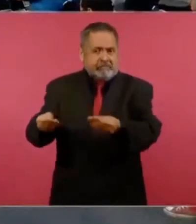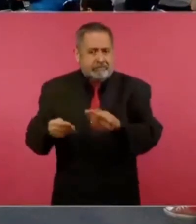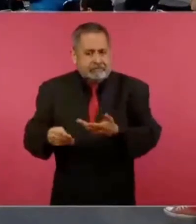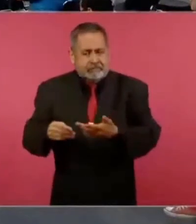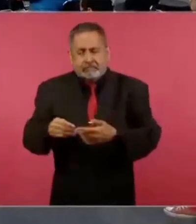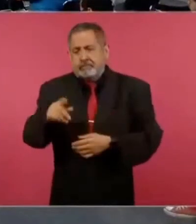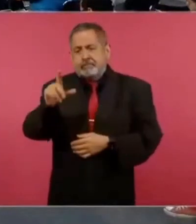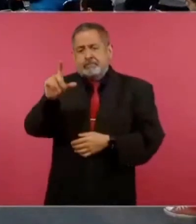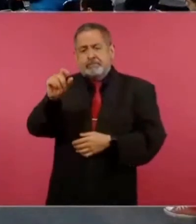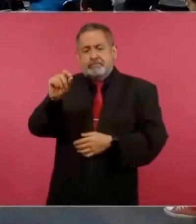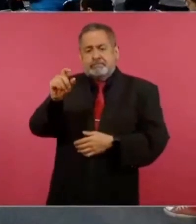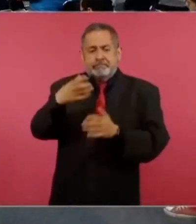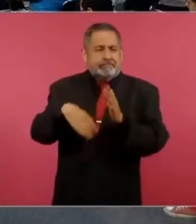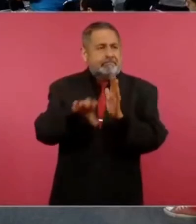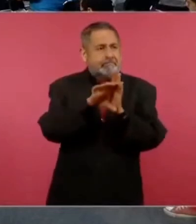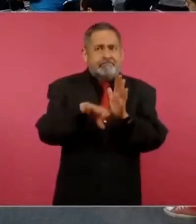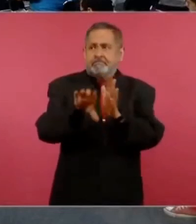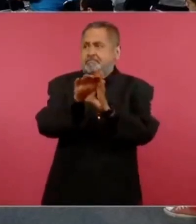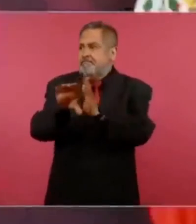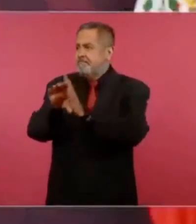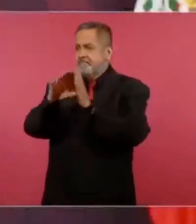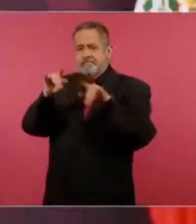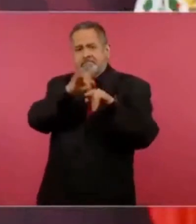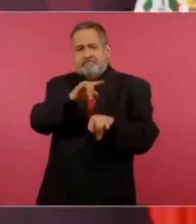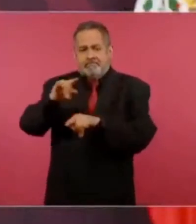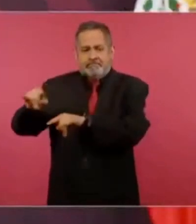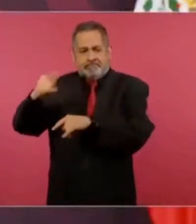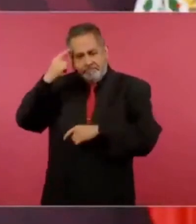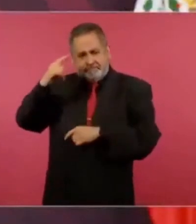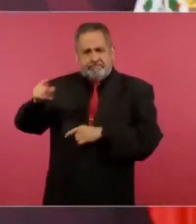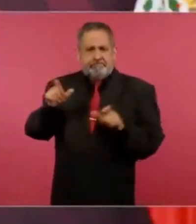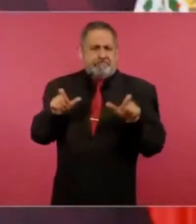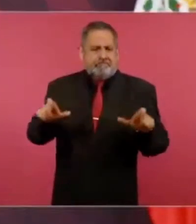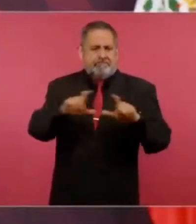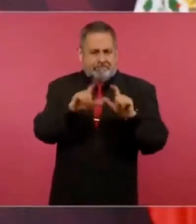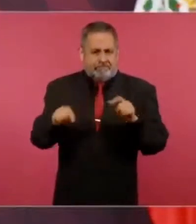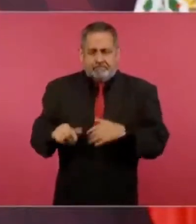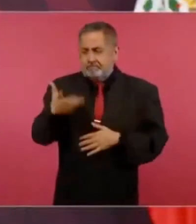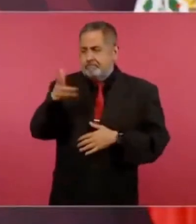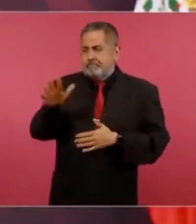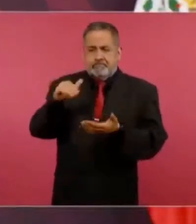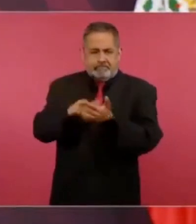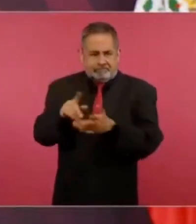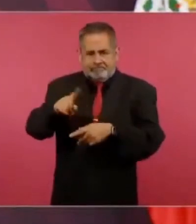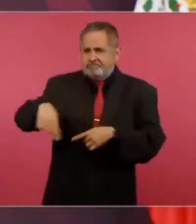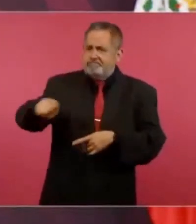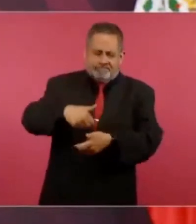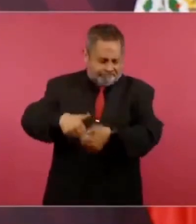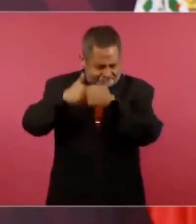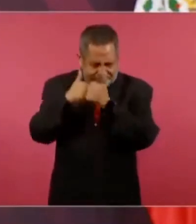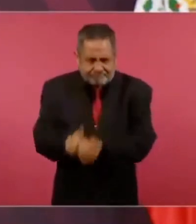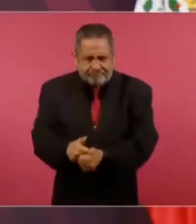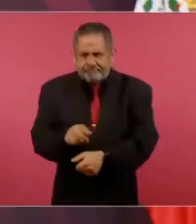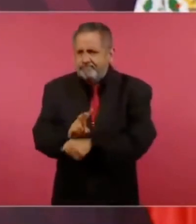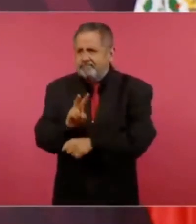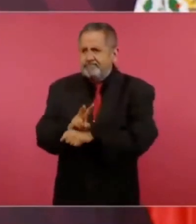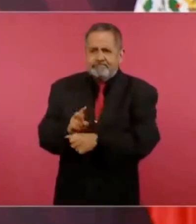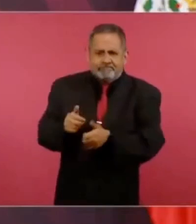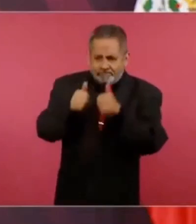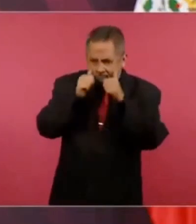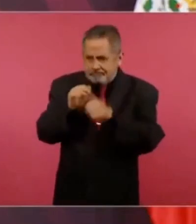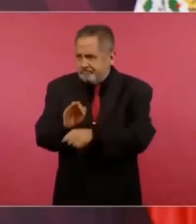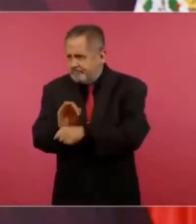más de 20 cuarteles para la Guardia Nacional. Los 10,000 elementos se van a quedar para la